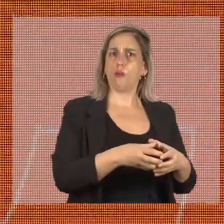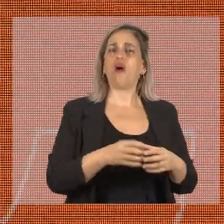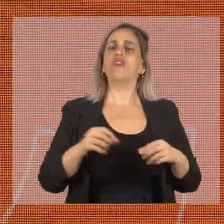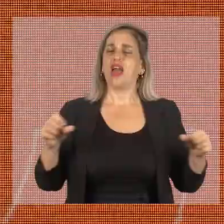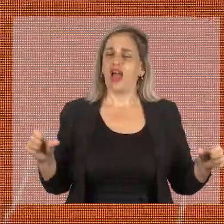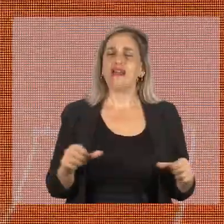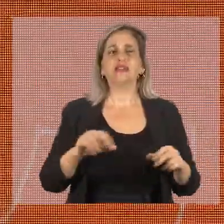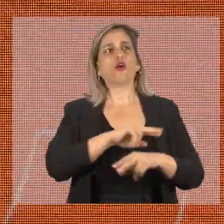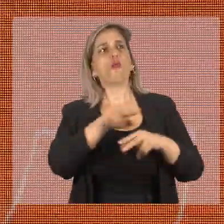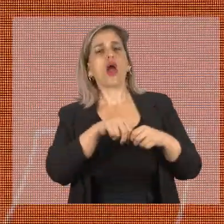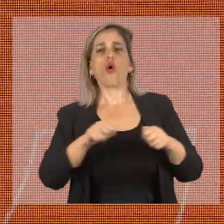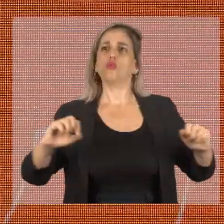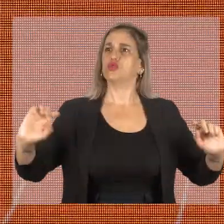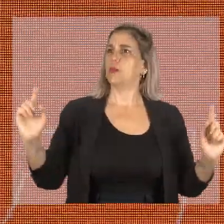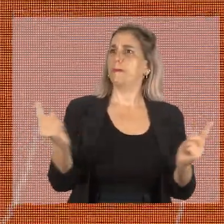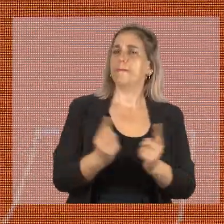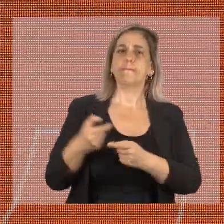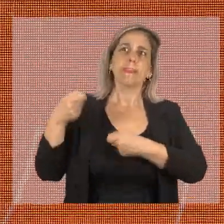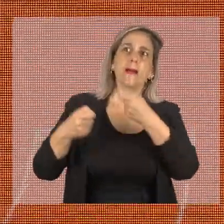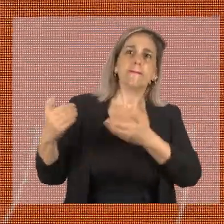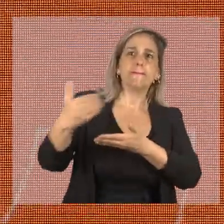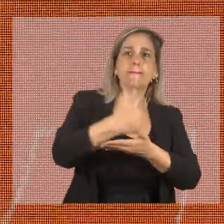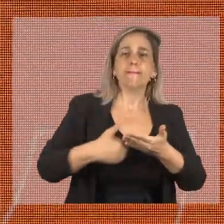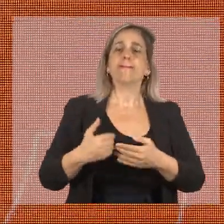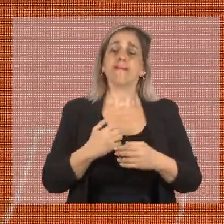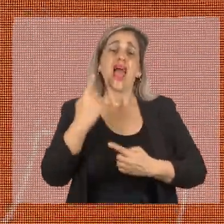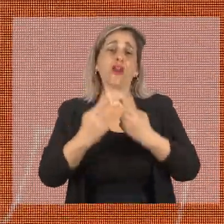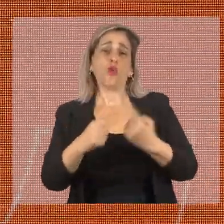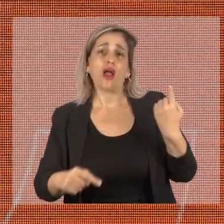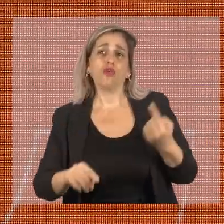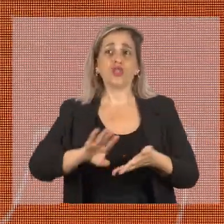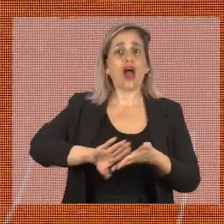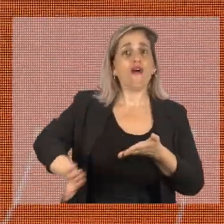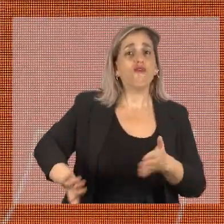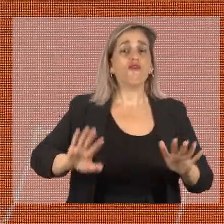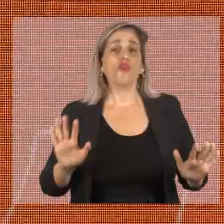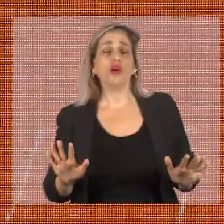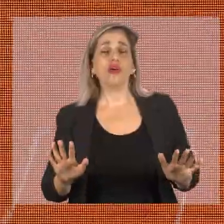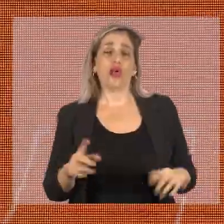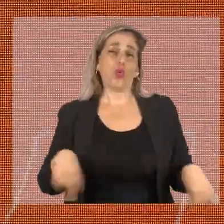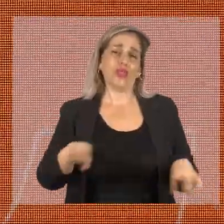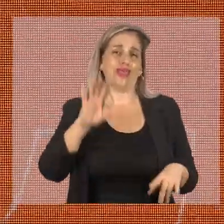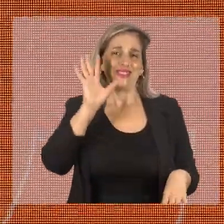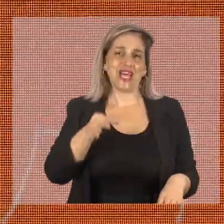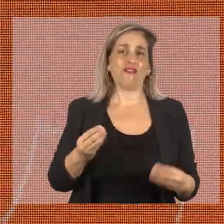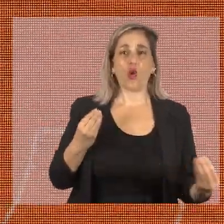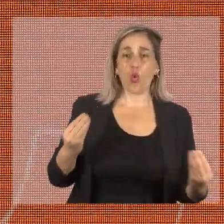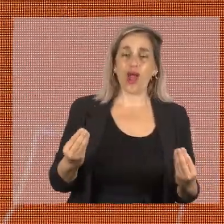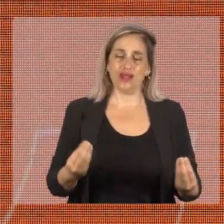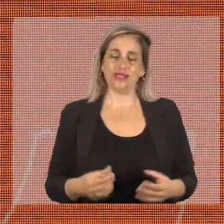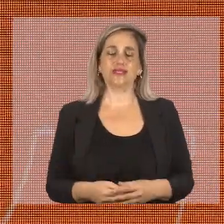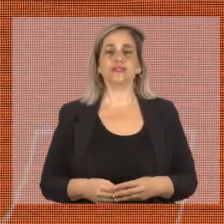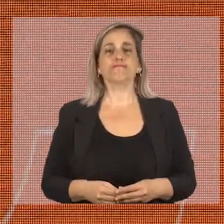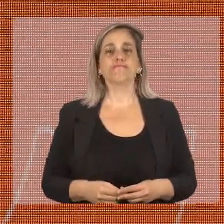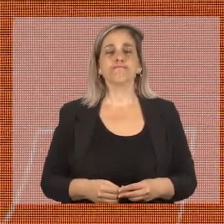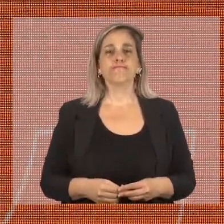Hay que hacer una síntesis, y como toda síntesis, se dejan algunas cosas de lado que ustedes saben bien